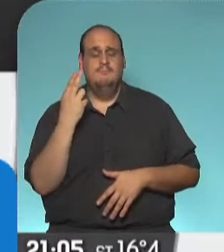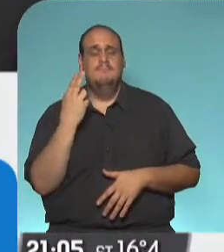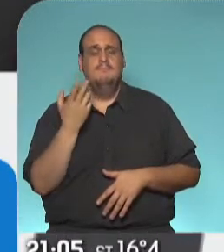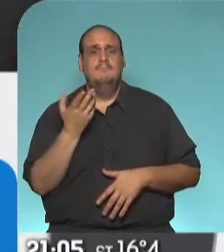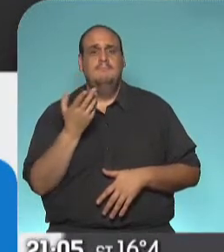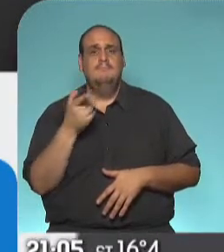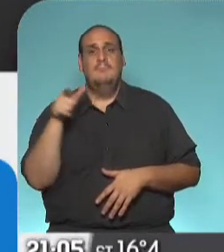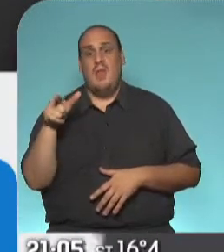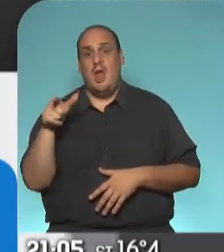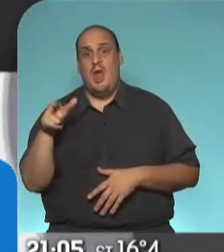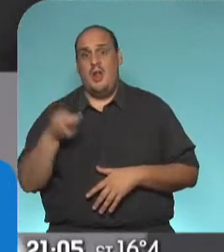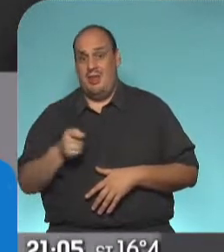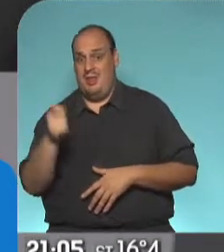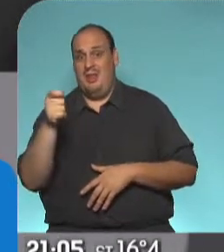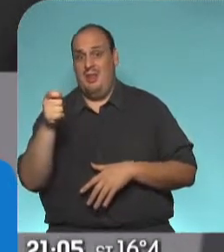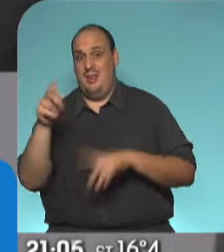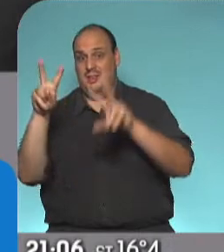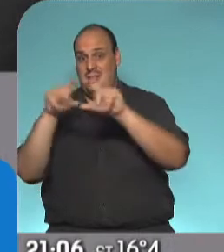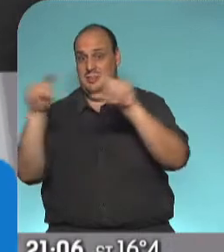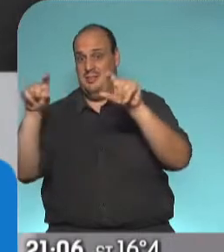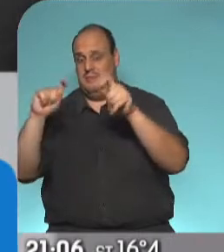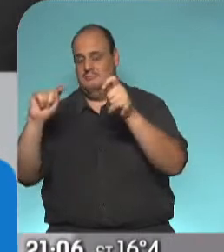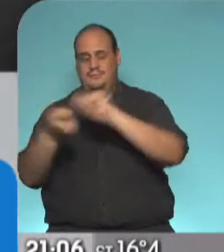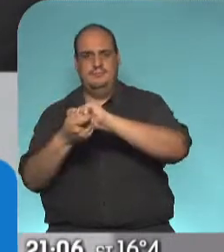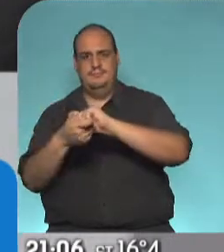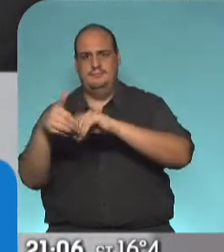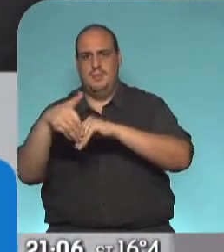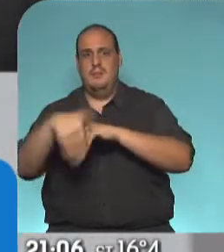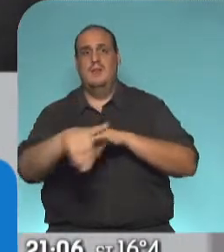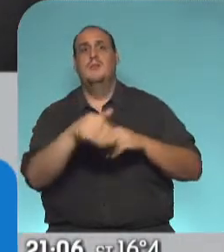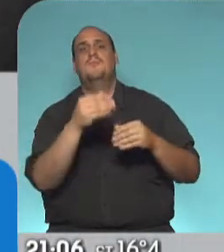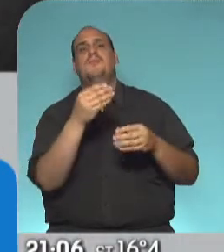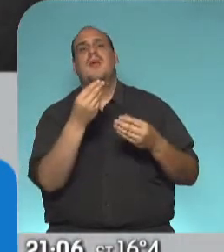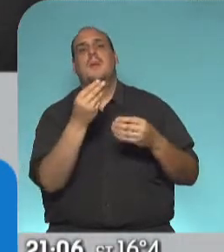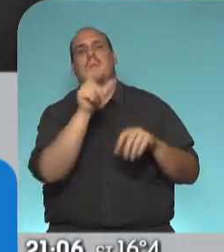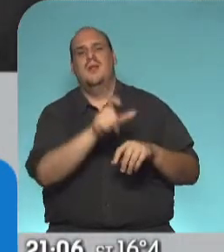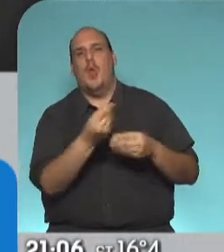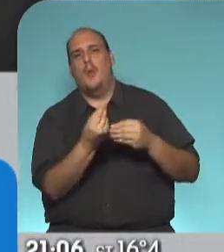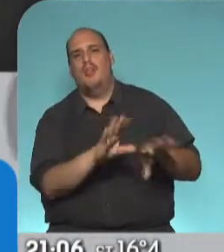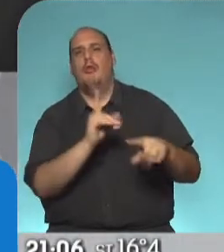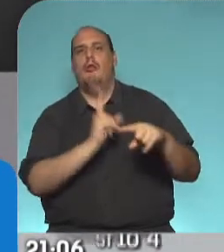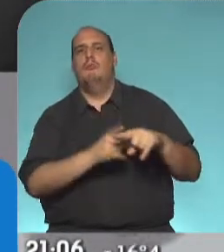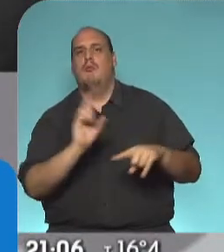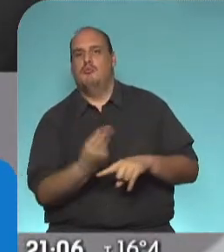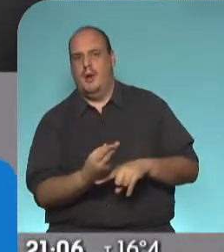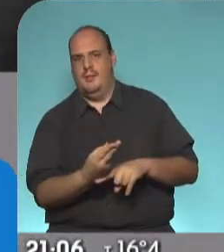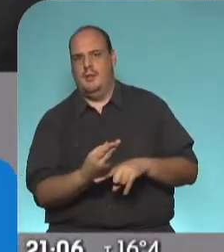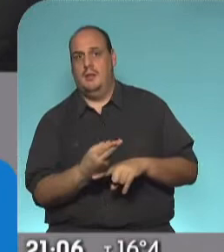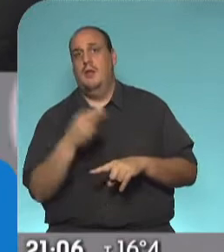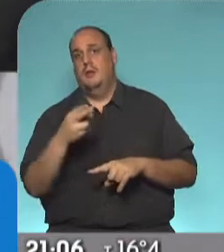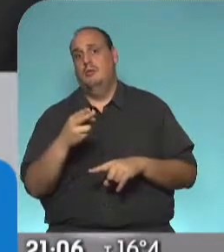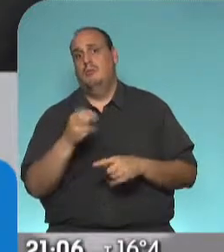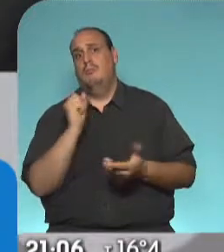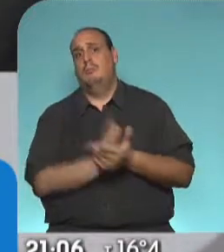la carátula de la causa cambia y a partir de ahora es un abandono de personas seguido de muerte, cuestión que alcanza una pena de hasta 15 años de